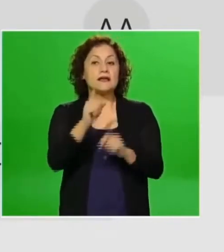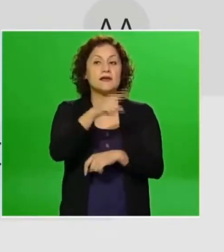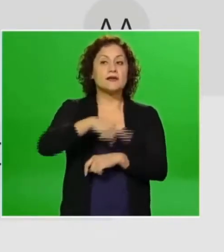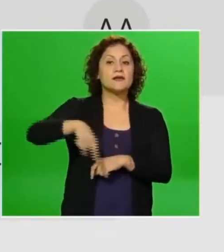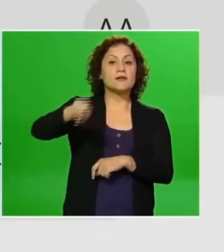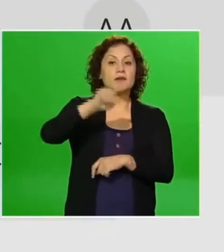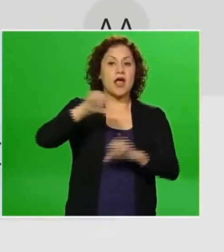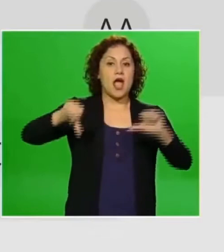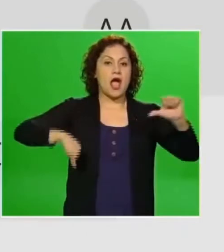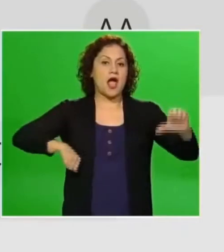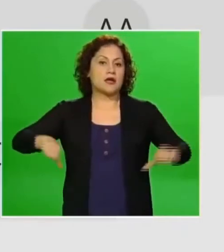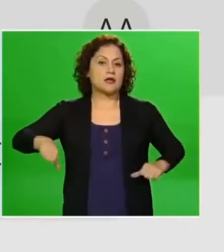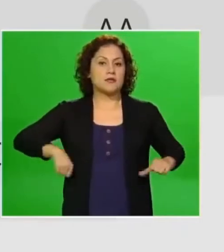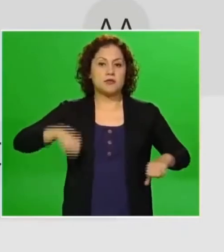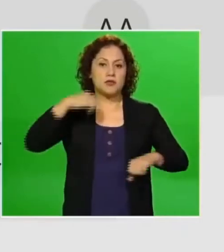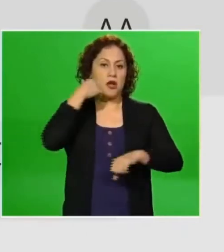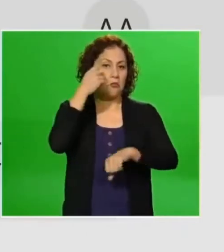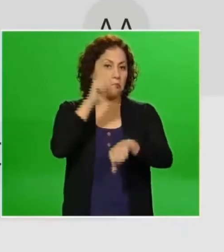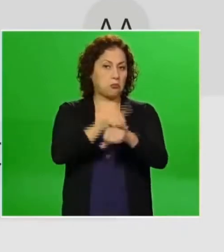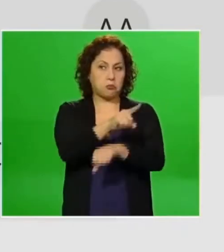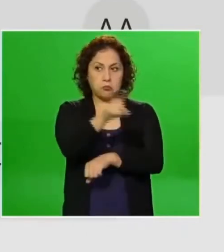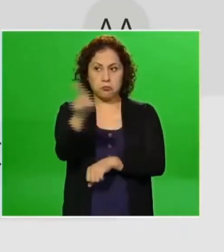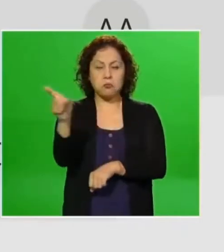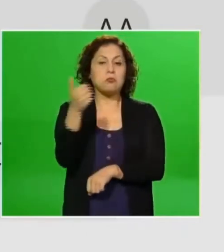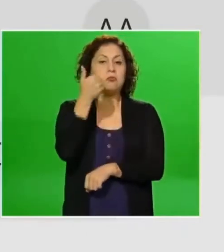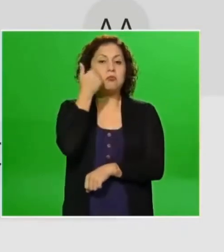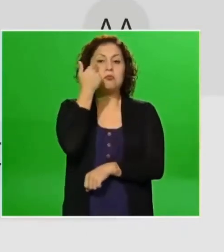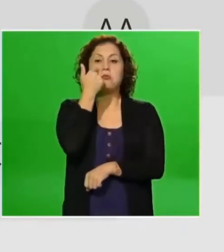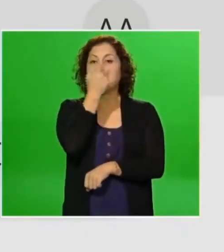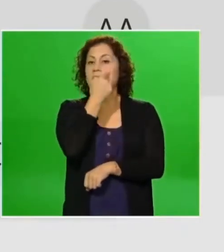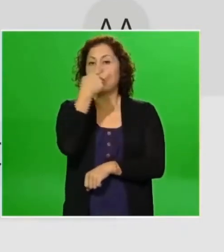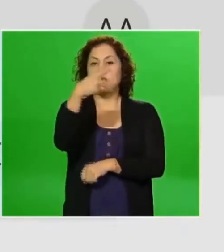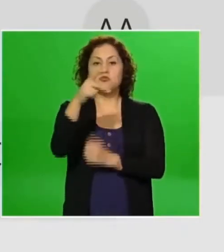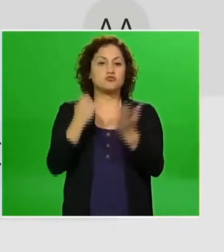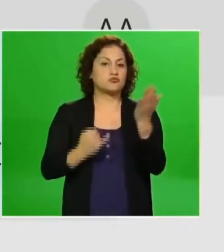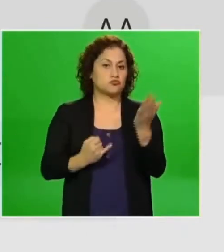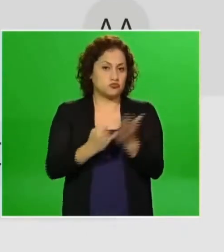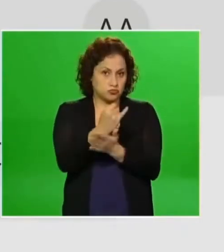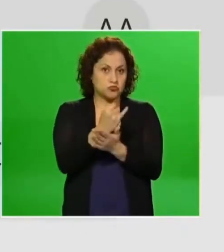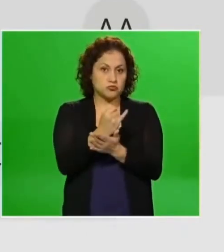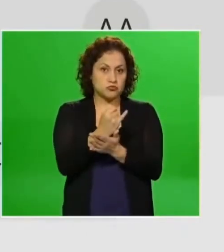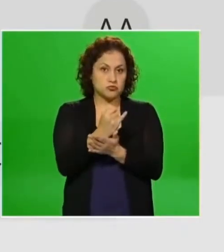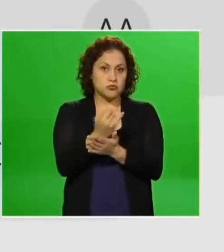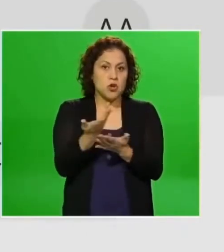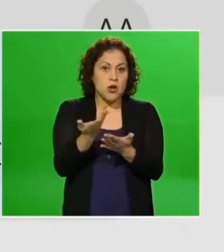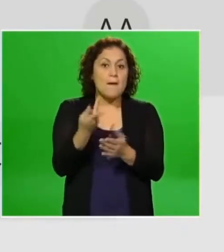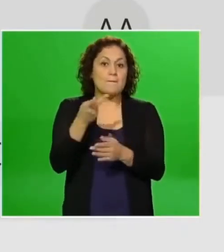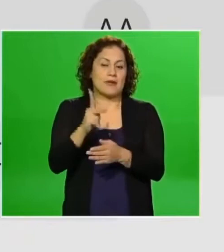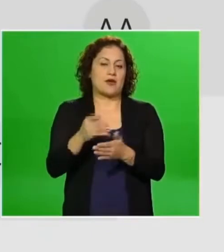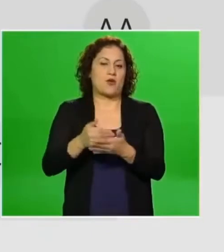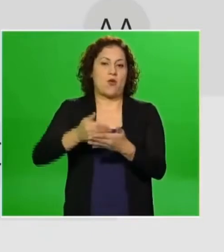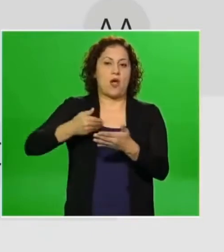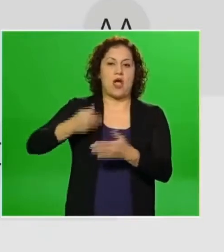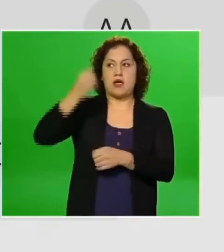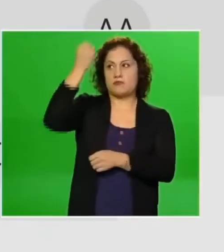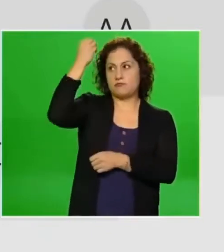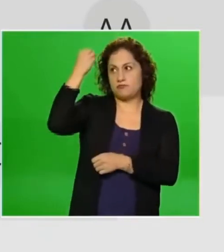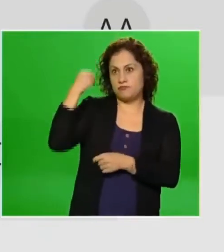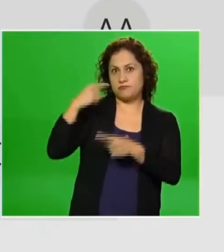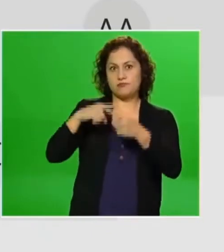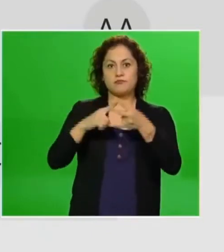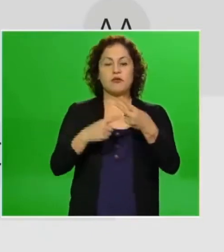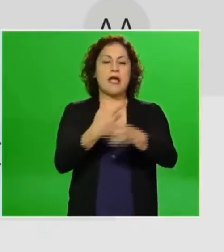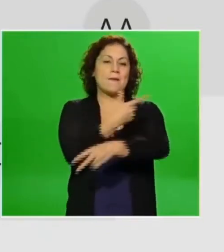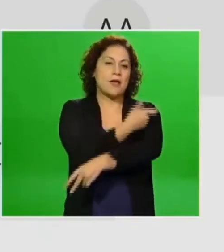actividad voluntaria que surge de cada uno de ellos cuando se cumplen los elementos de seguridad. Entonces, si Campeche dejó